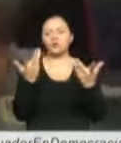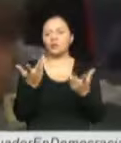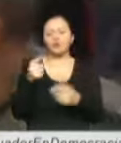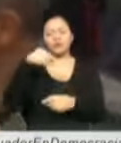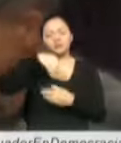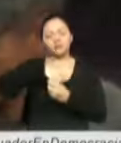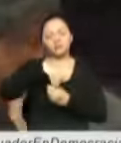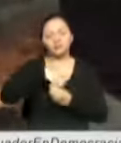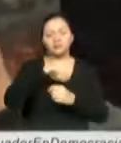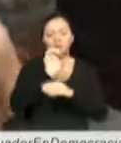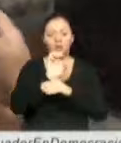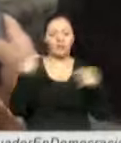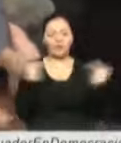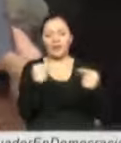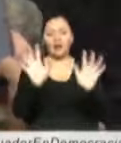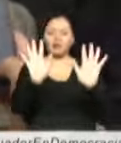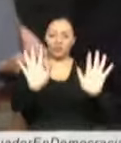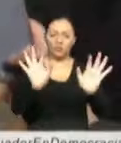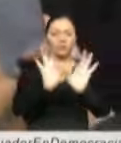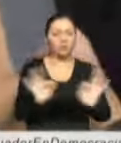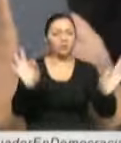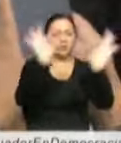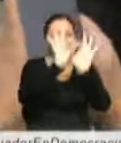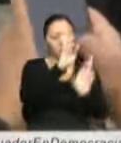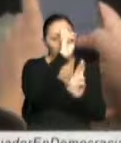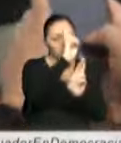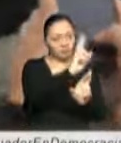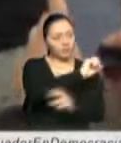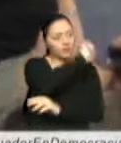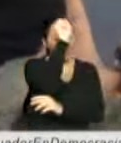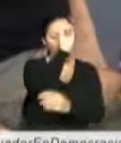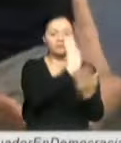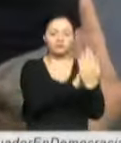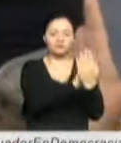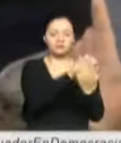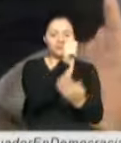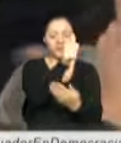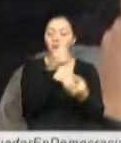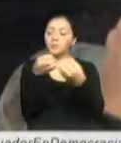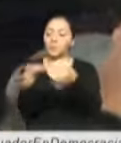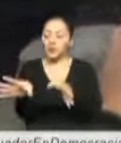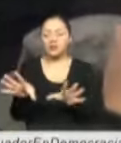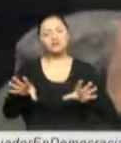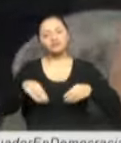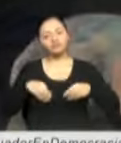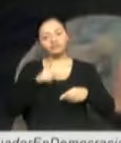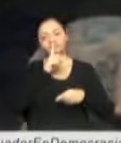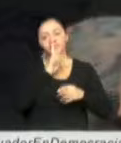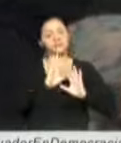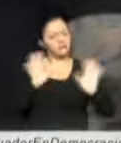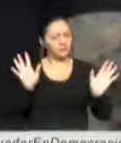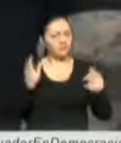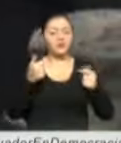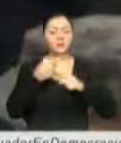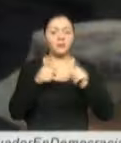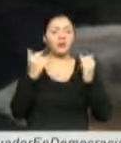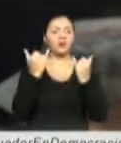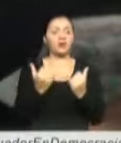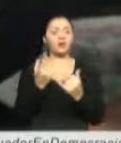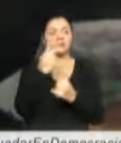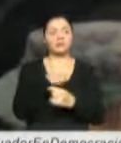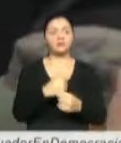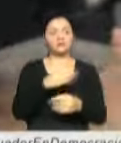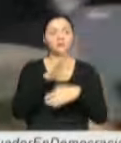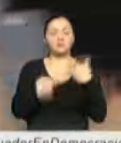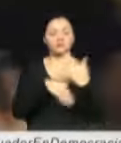propios ecuatorianos. Y hoy el presidente Rafael Correa, en este preciso momento, luego de haber participado a